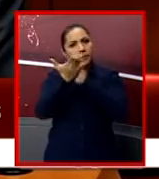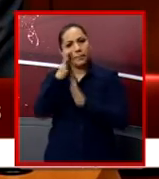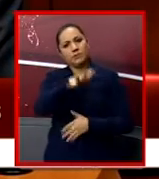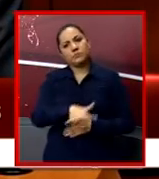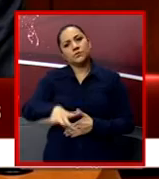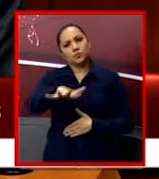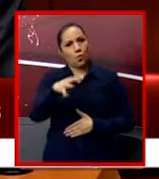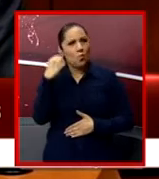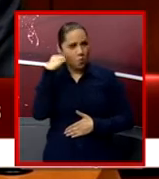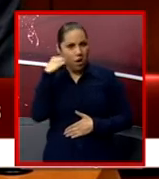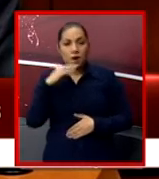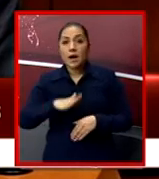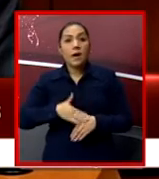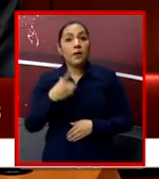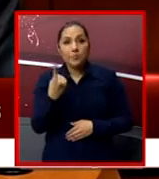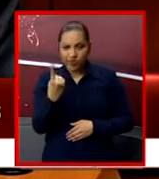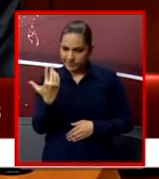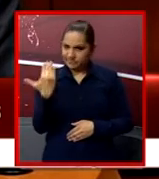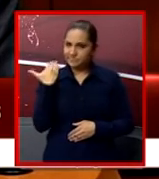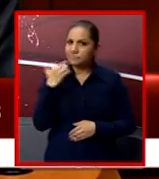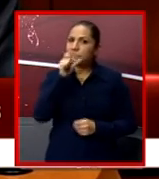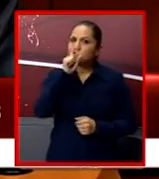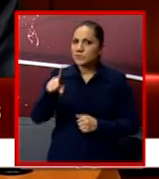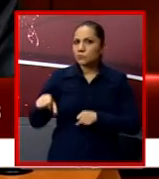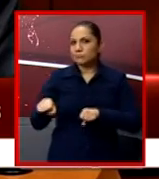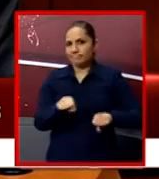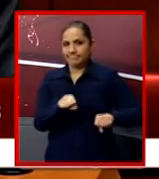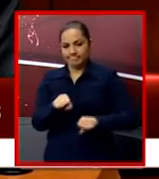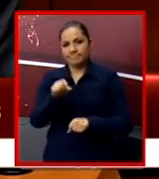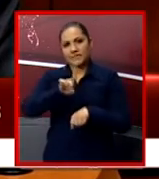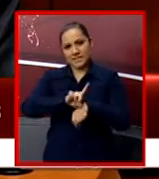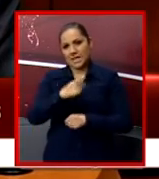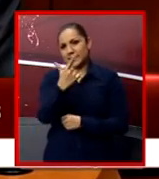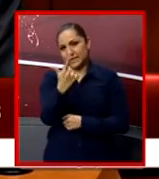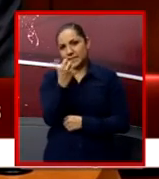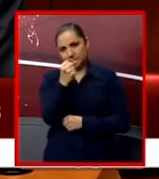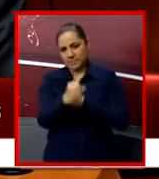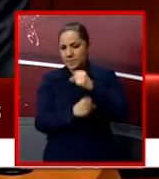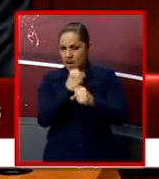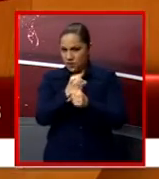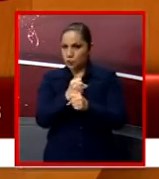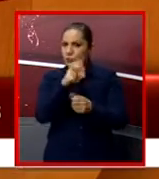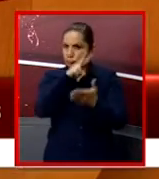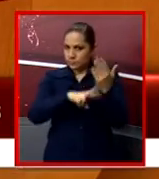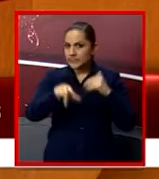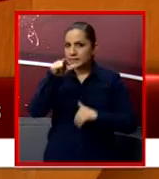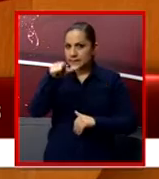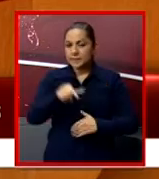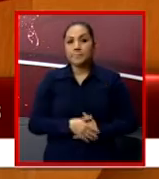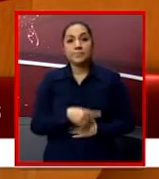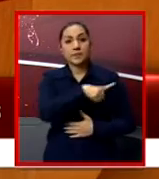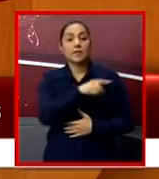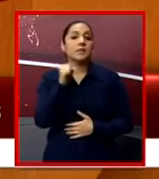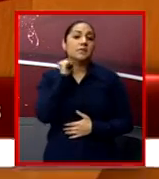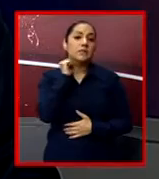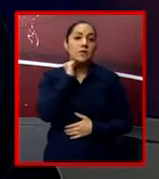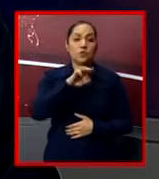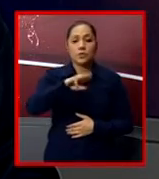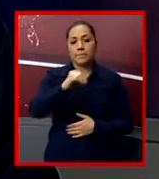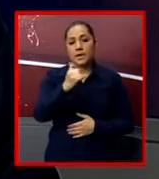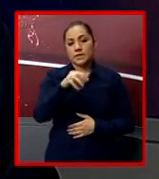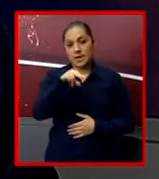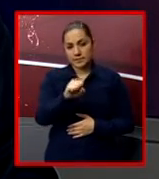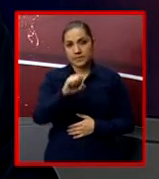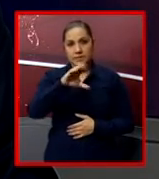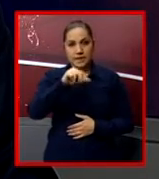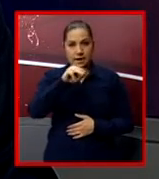las afectaciones generadas por el sismo del 7 de septiembre del 2017. El senador Humberto Mayans